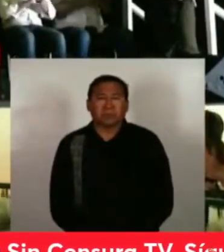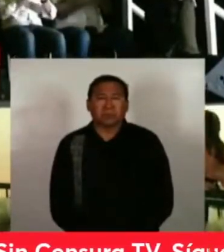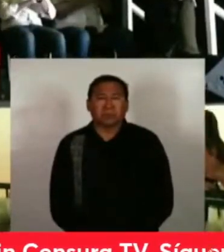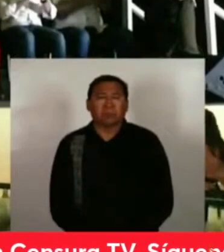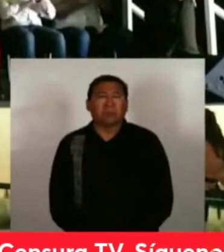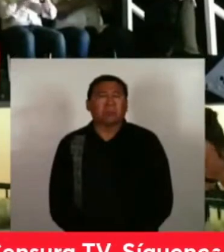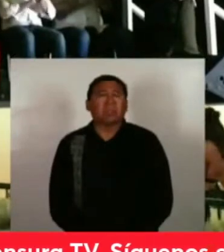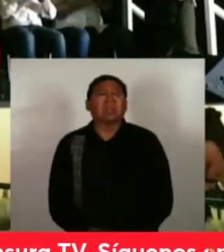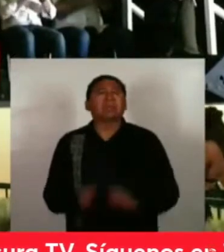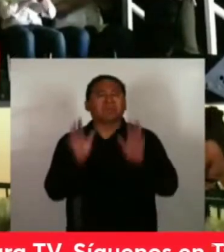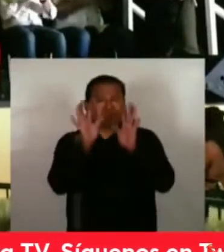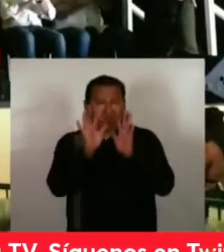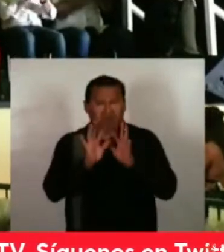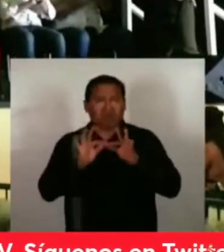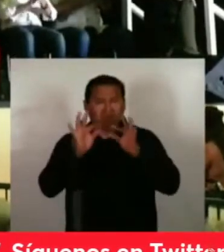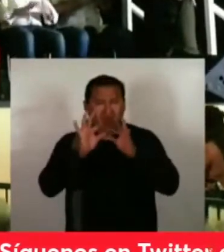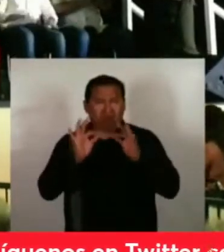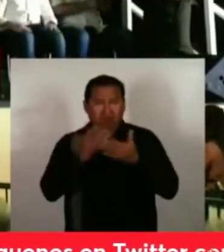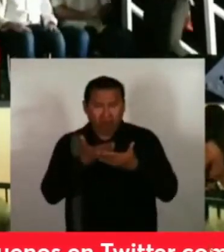Pero les voy a decir algo.